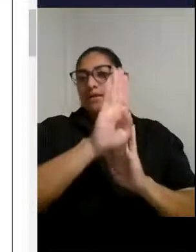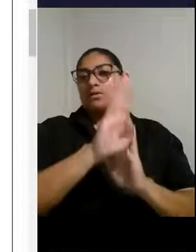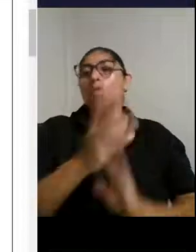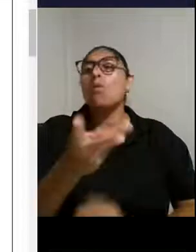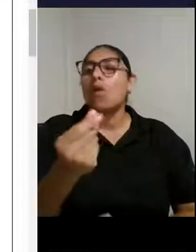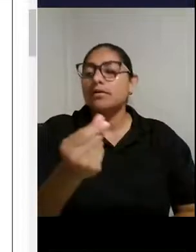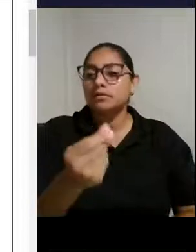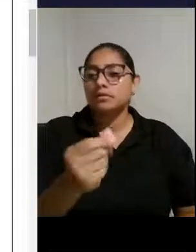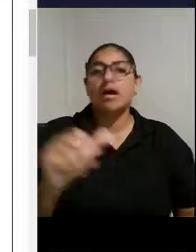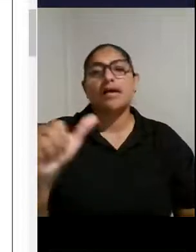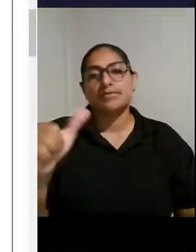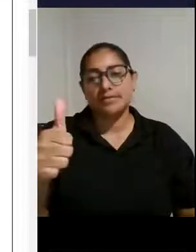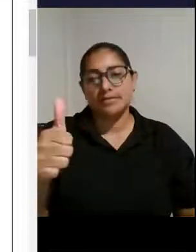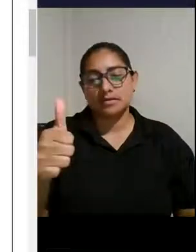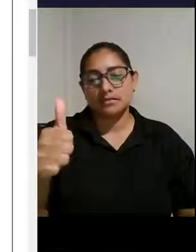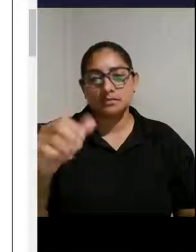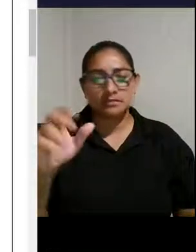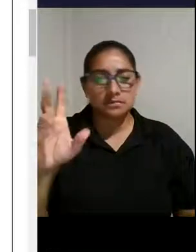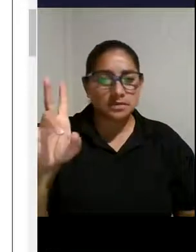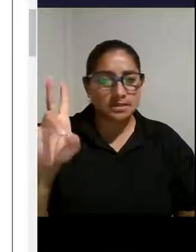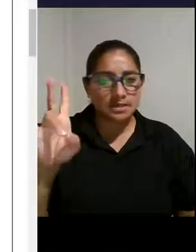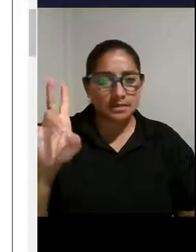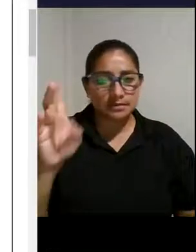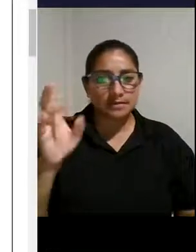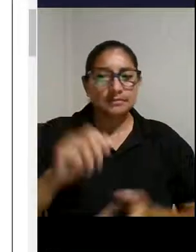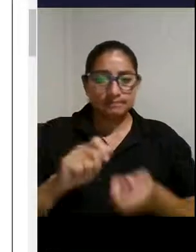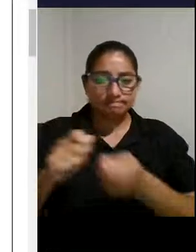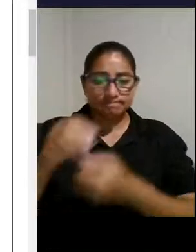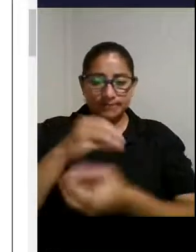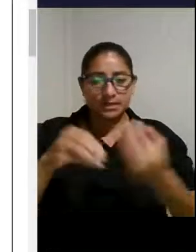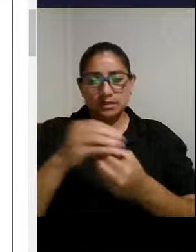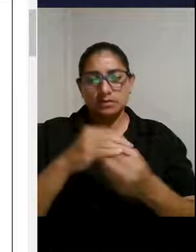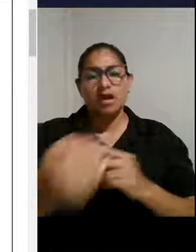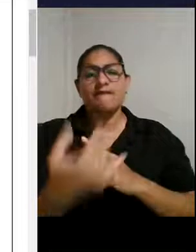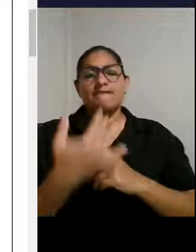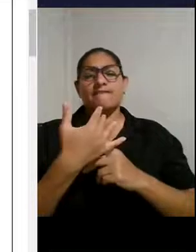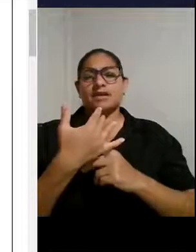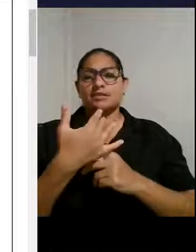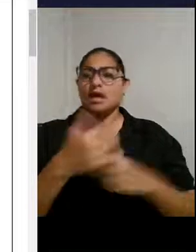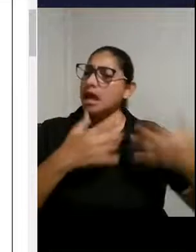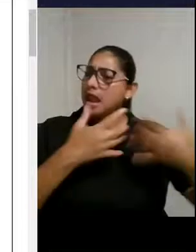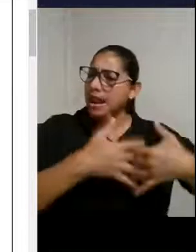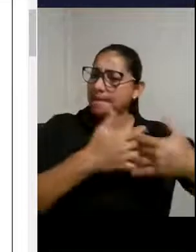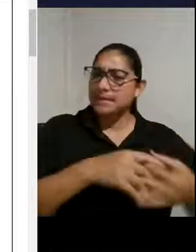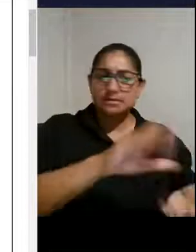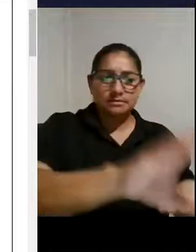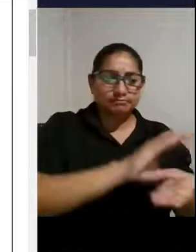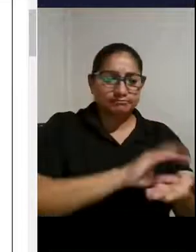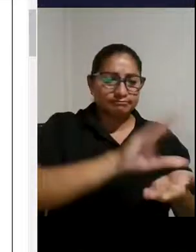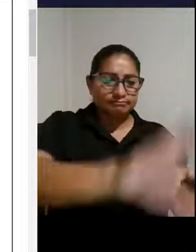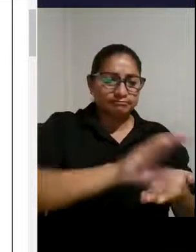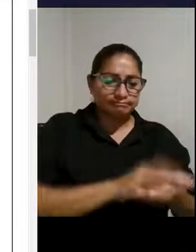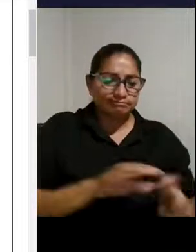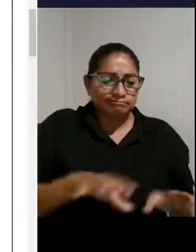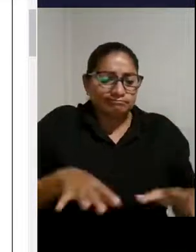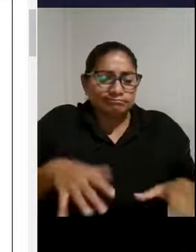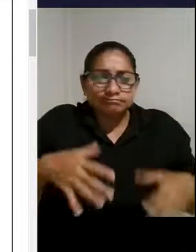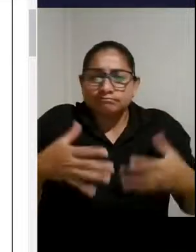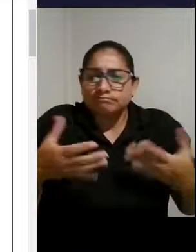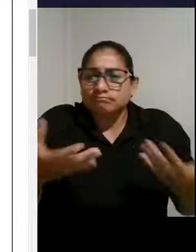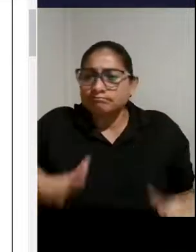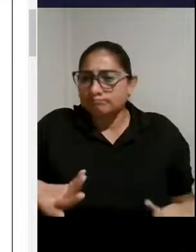artículos. Entonces, ¿cómo va a afectar esto a los ingresos de la compañía?